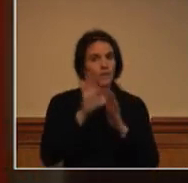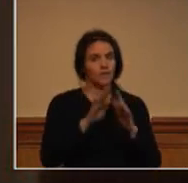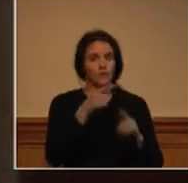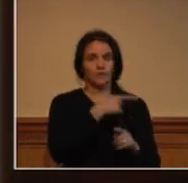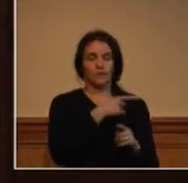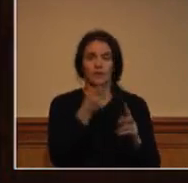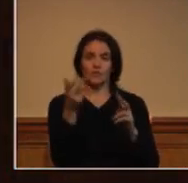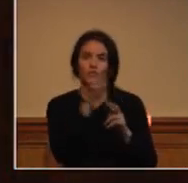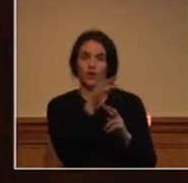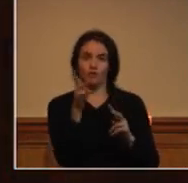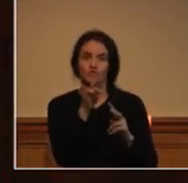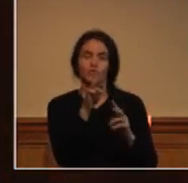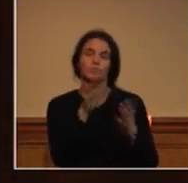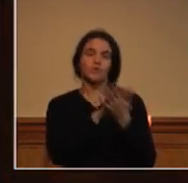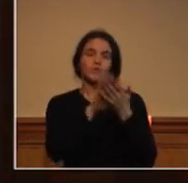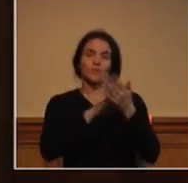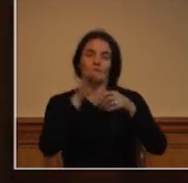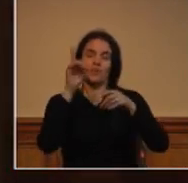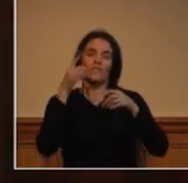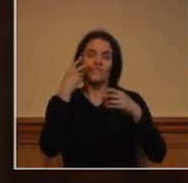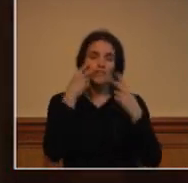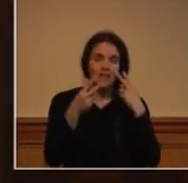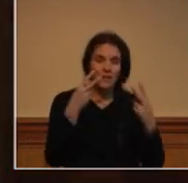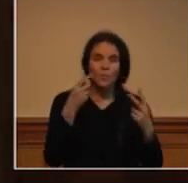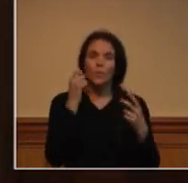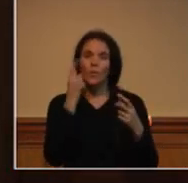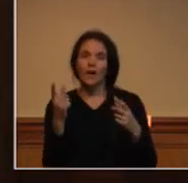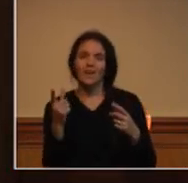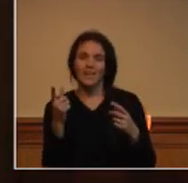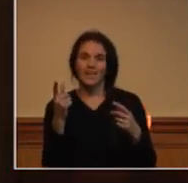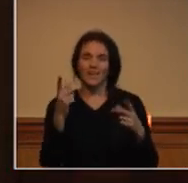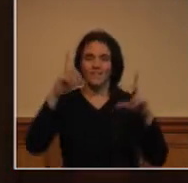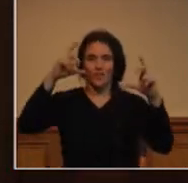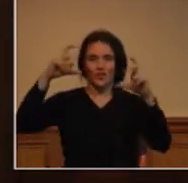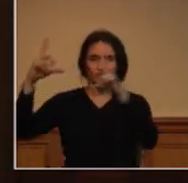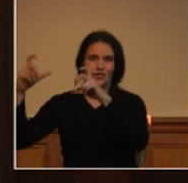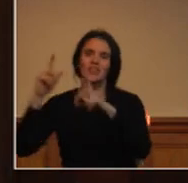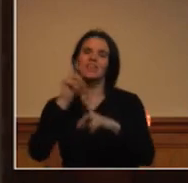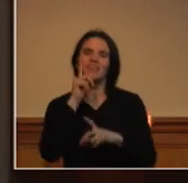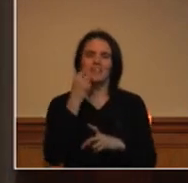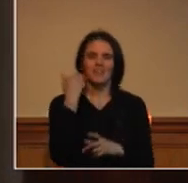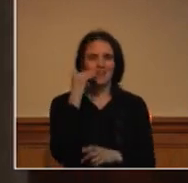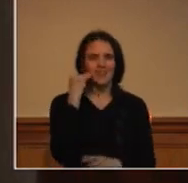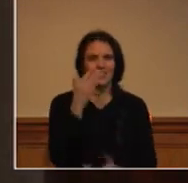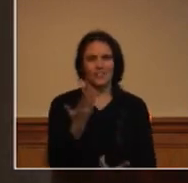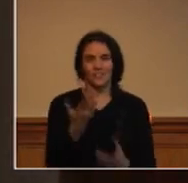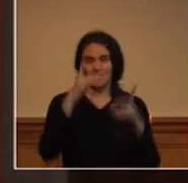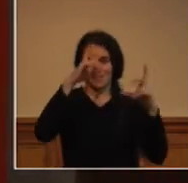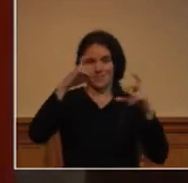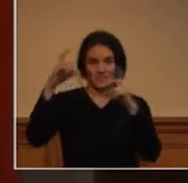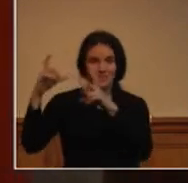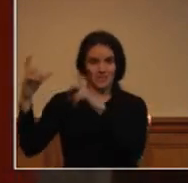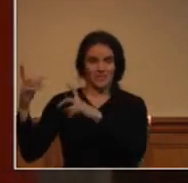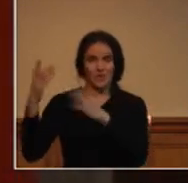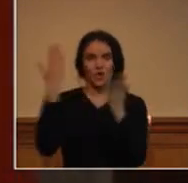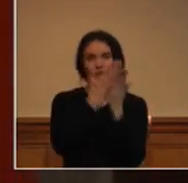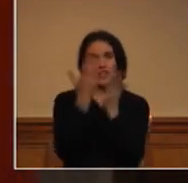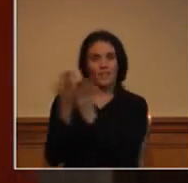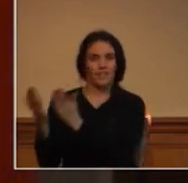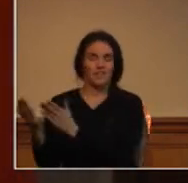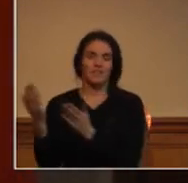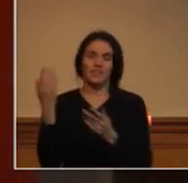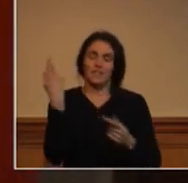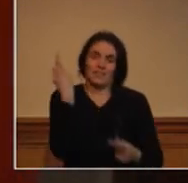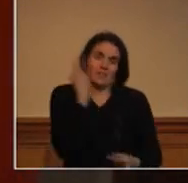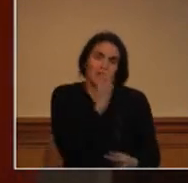de las 2:14 fue con Vicente y la de las 3:15 fue con Samantha y la de las